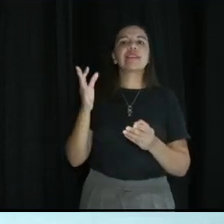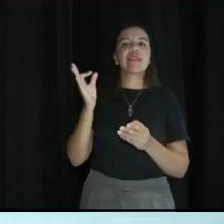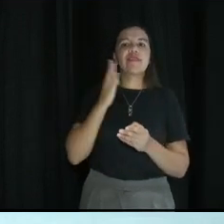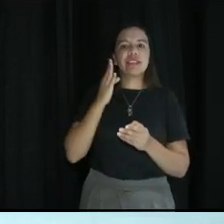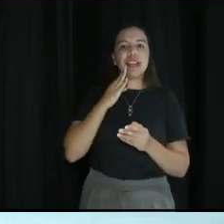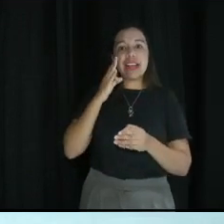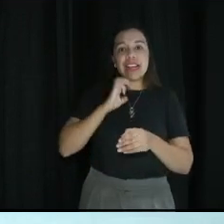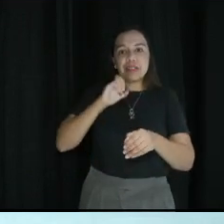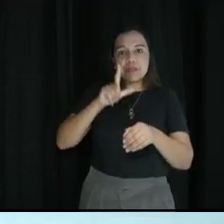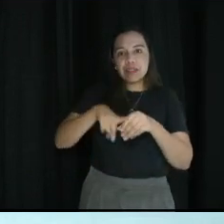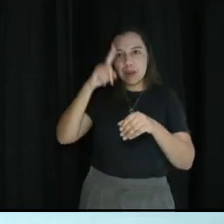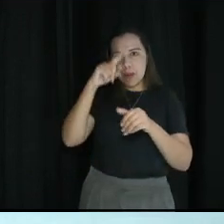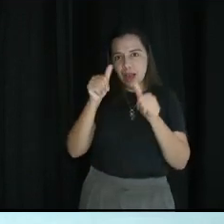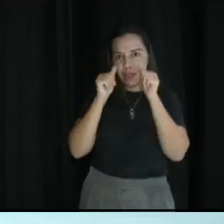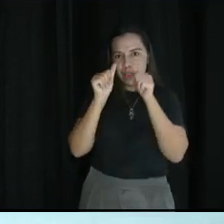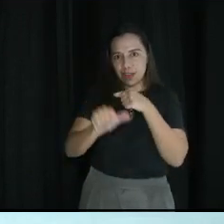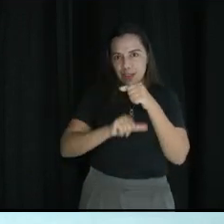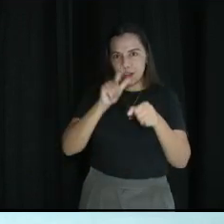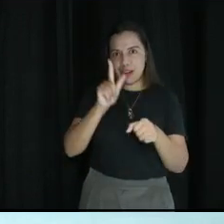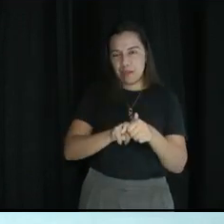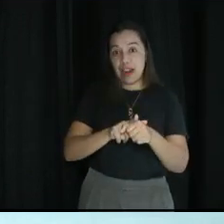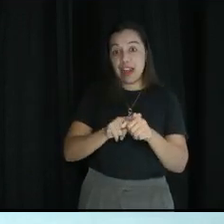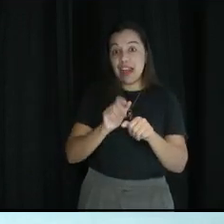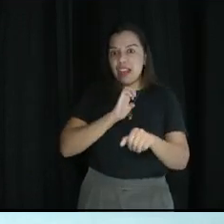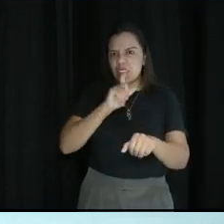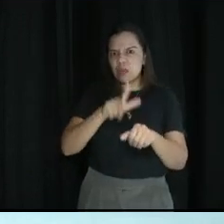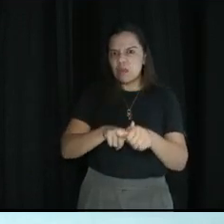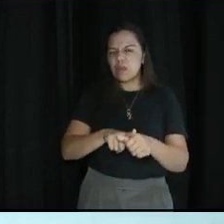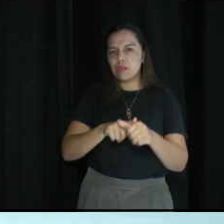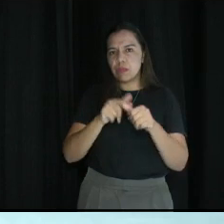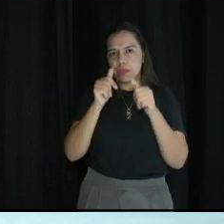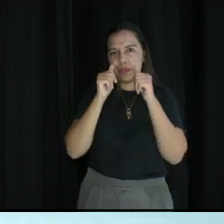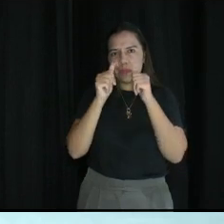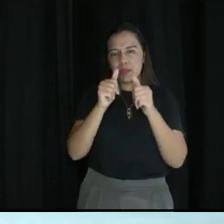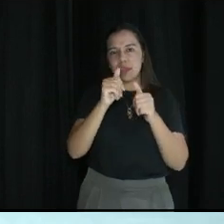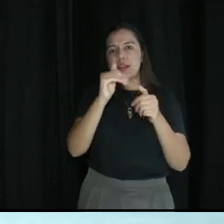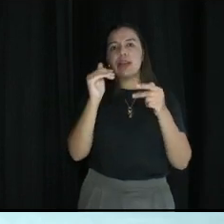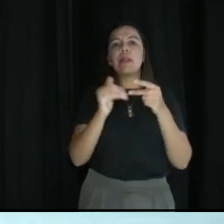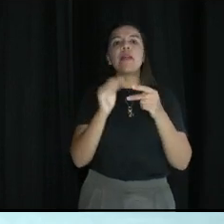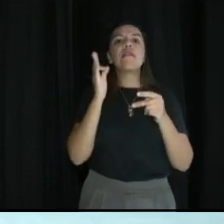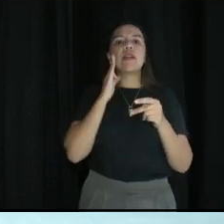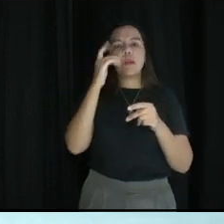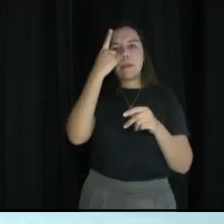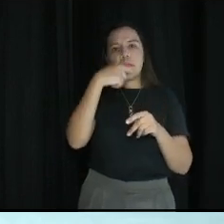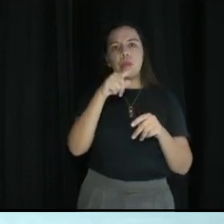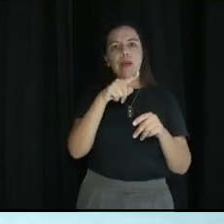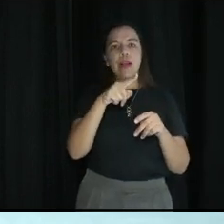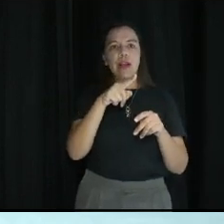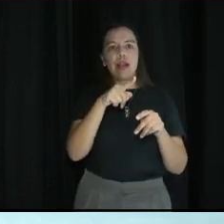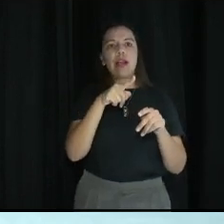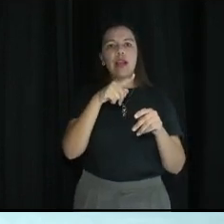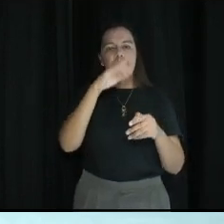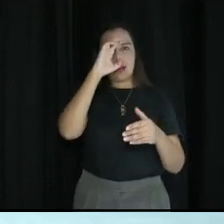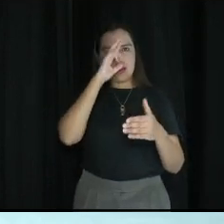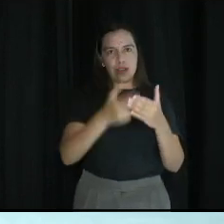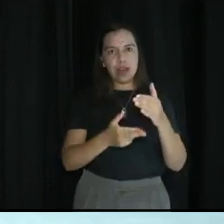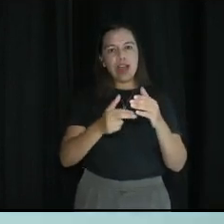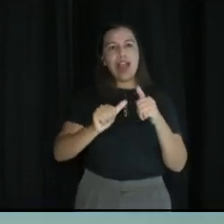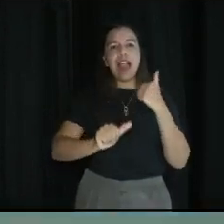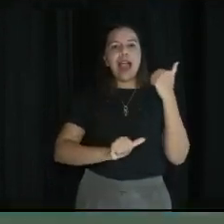fiscalías especializadas. Con estas fiscalías especializadas surge la Fiscalía Especializada en el Combate de los Delitos contra el Medio Ambiente y la